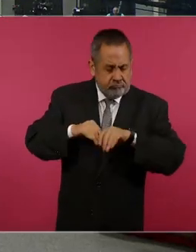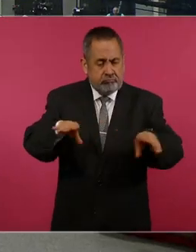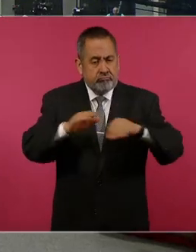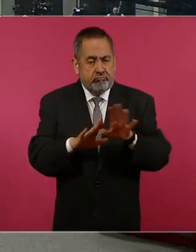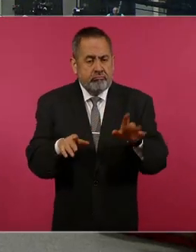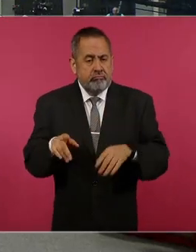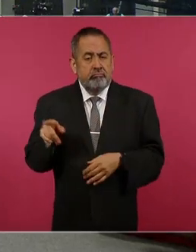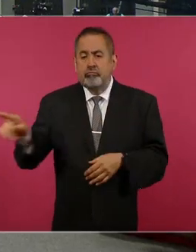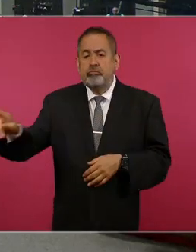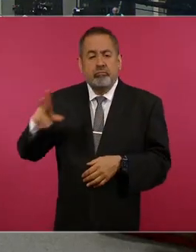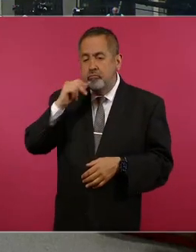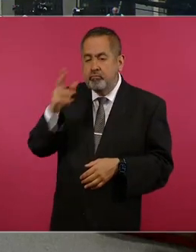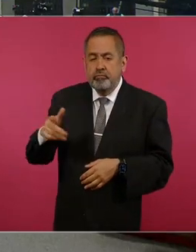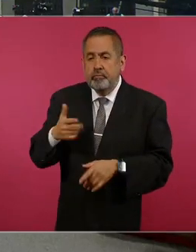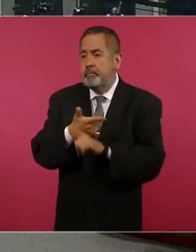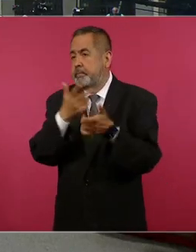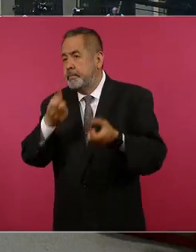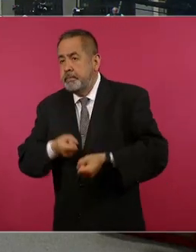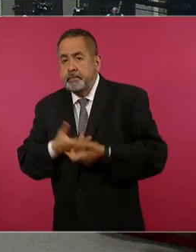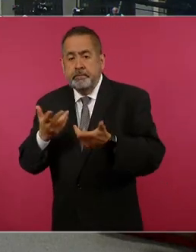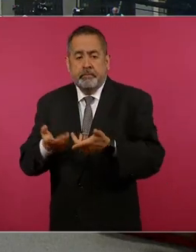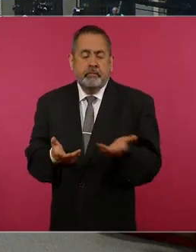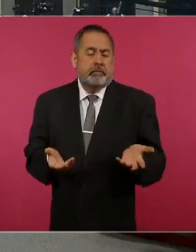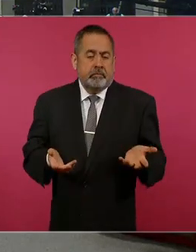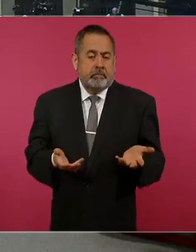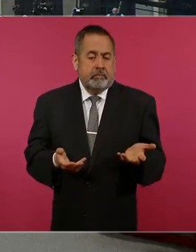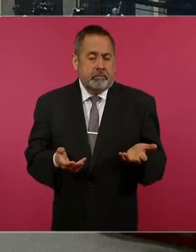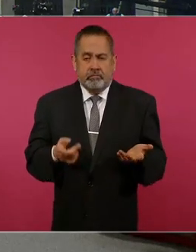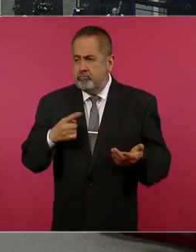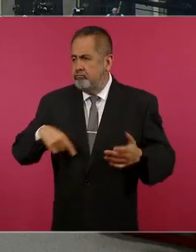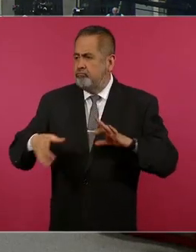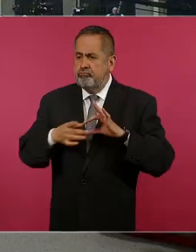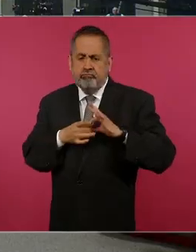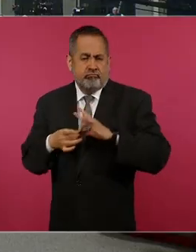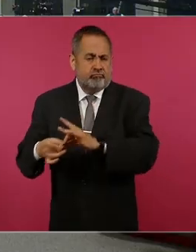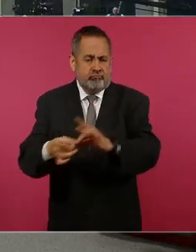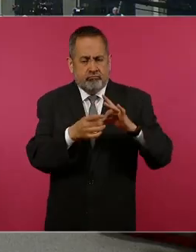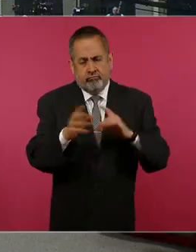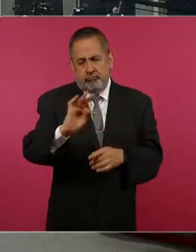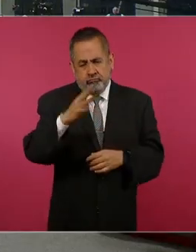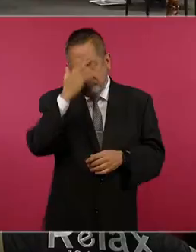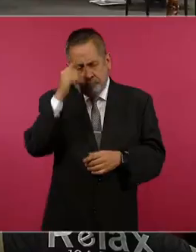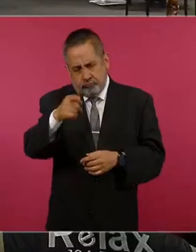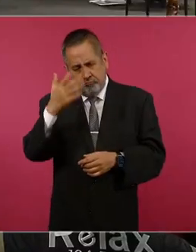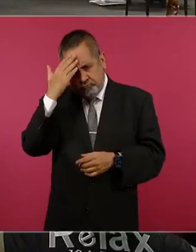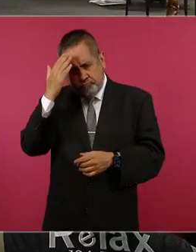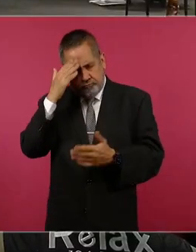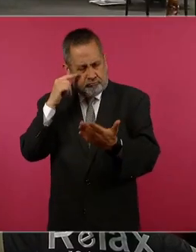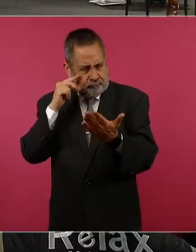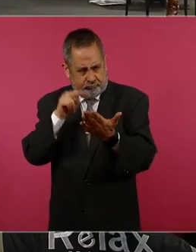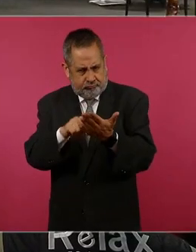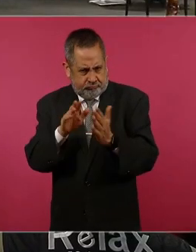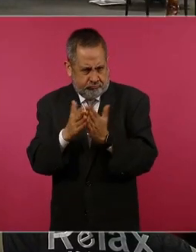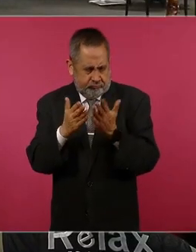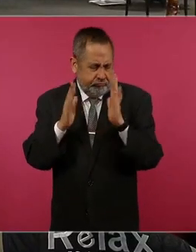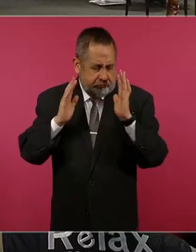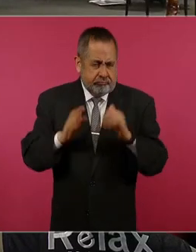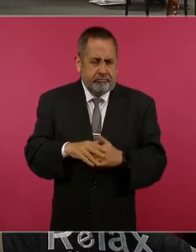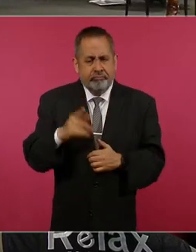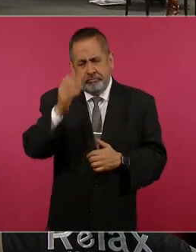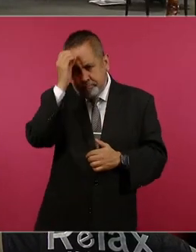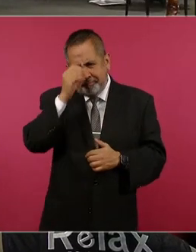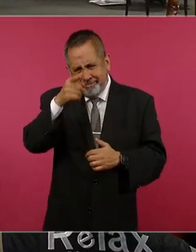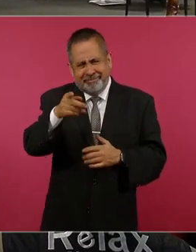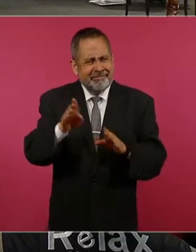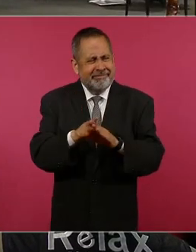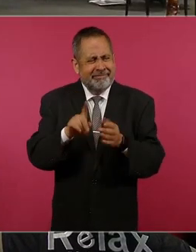expresión de este país. Hay múltiple solidaridad, no sé si usted ya lo ha revisado, pero ¿qué opina